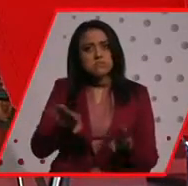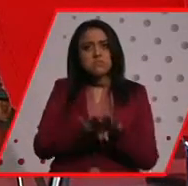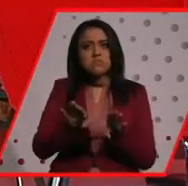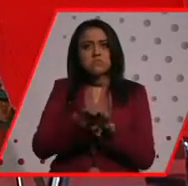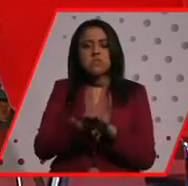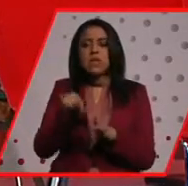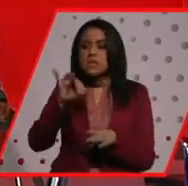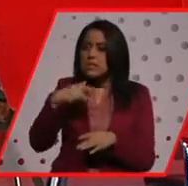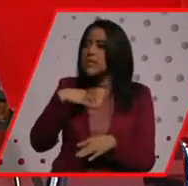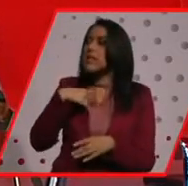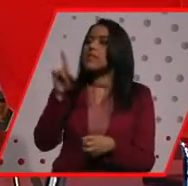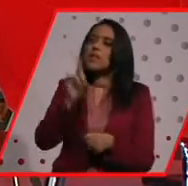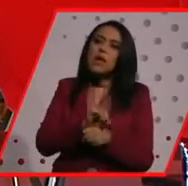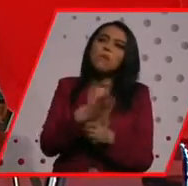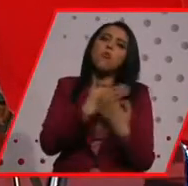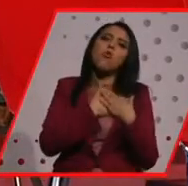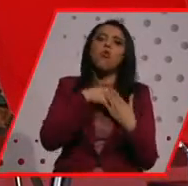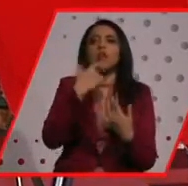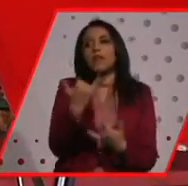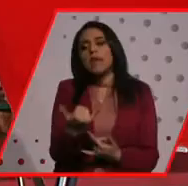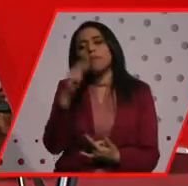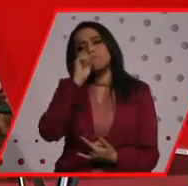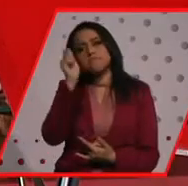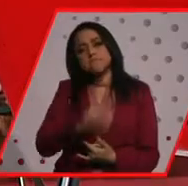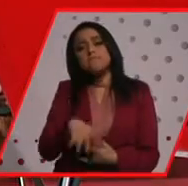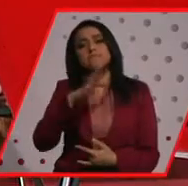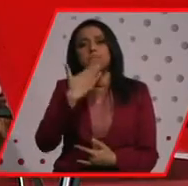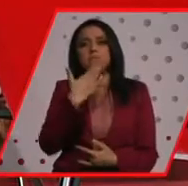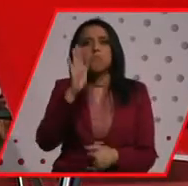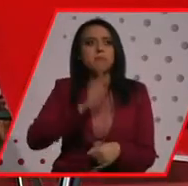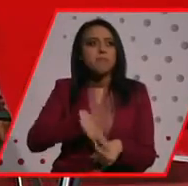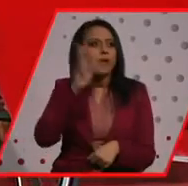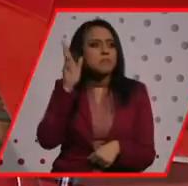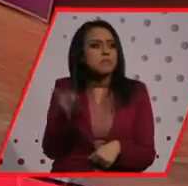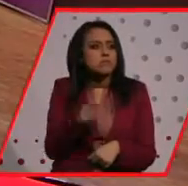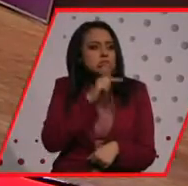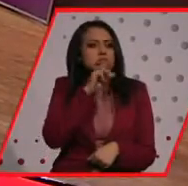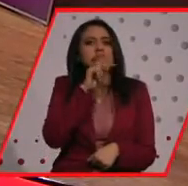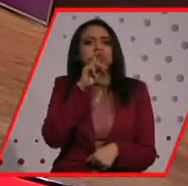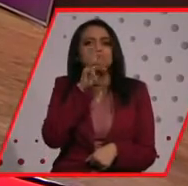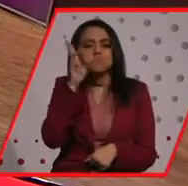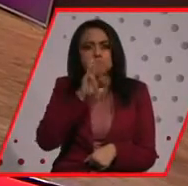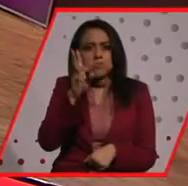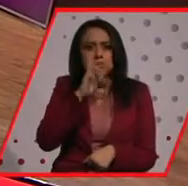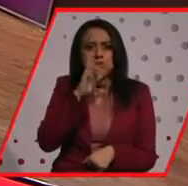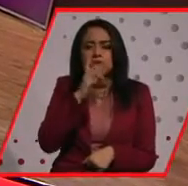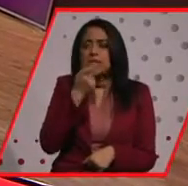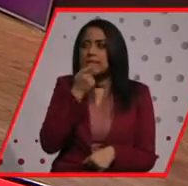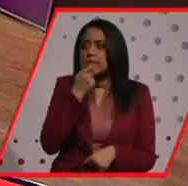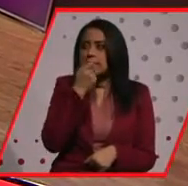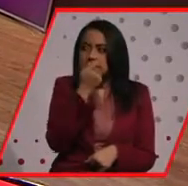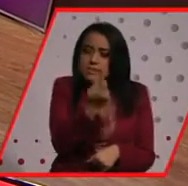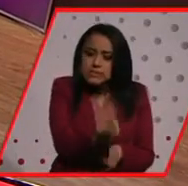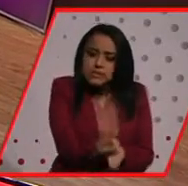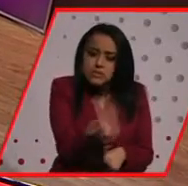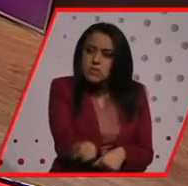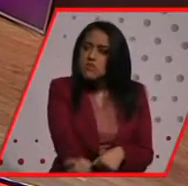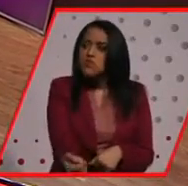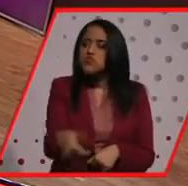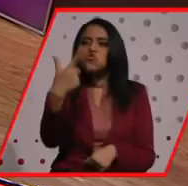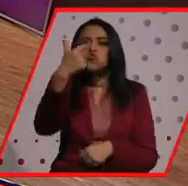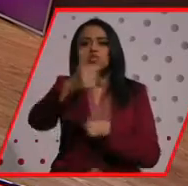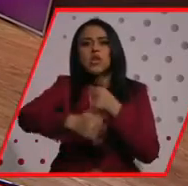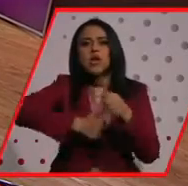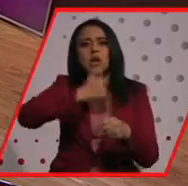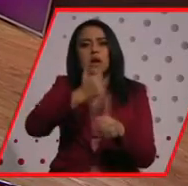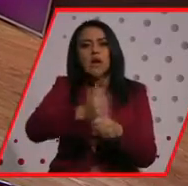a todos estos datos, pero a mí lo que más me preocupa es este último dato que dábamos, que desde niños, desde los 12 años, la diferencia